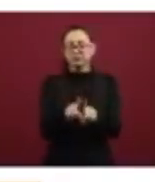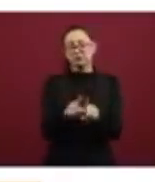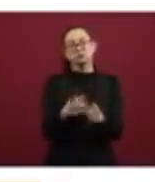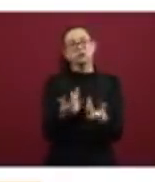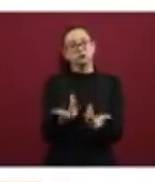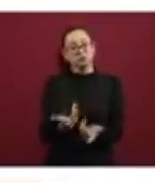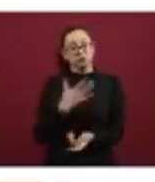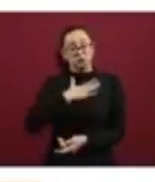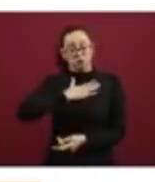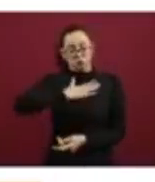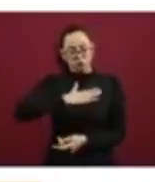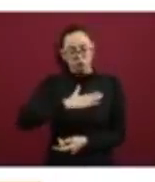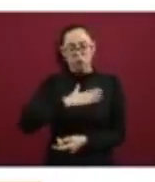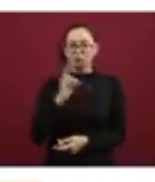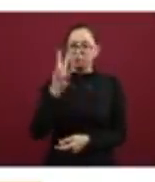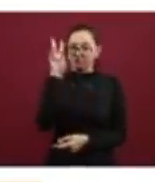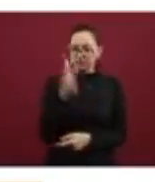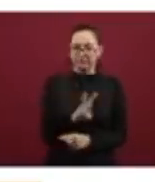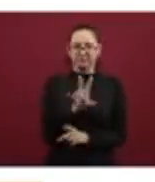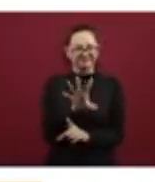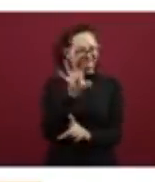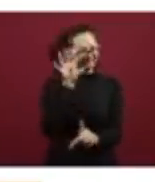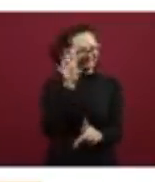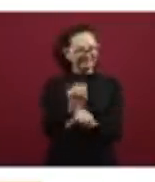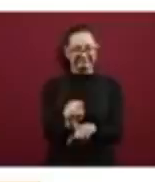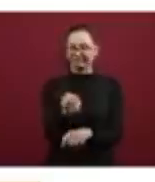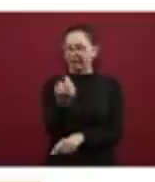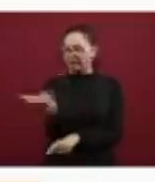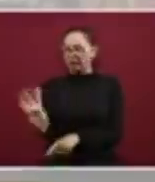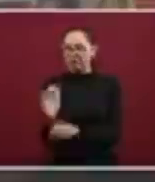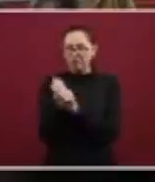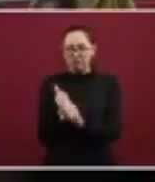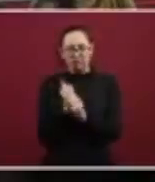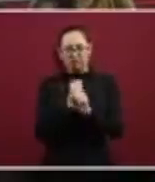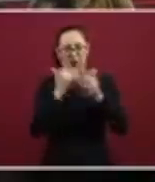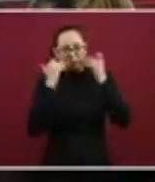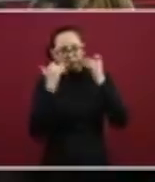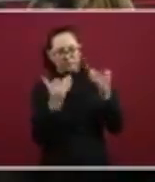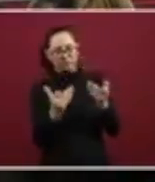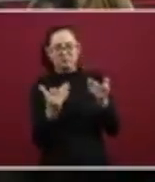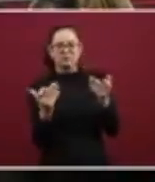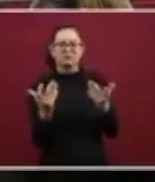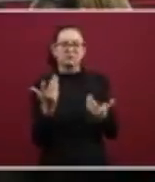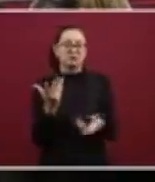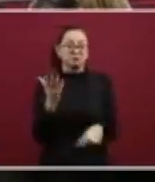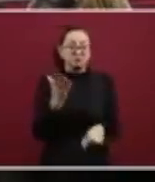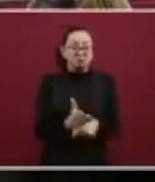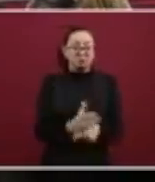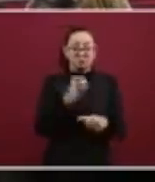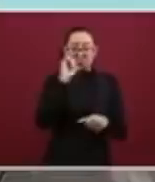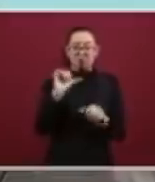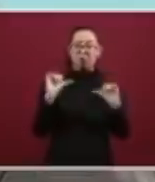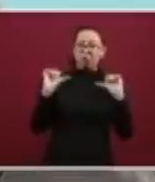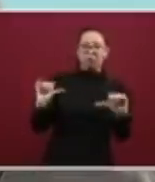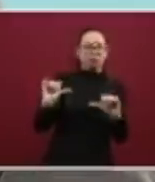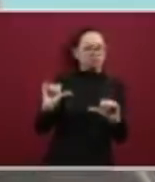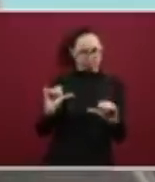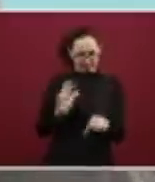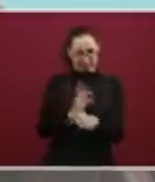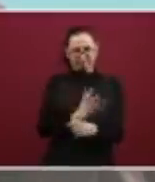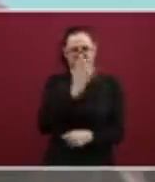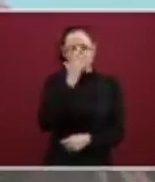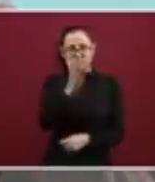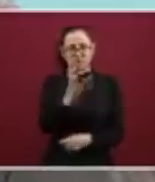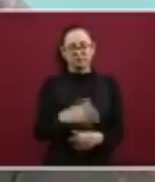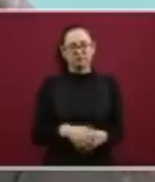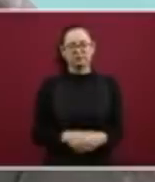y a la justicia para las víctimas y que estos delitos no queden impunes. Como se hablaba al principio, no